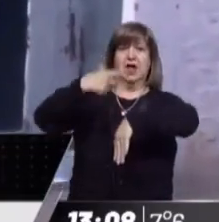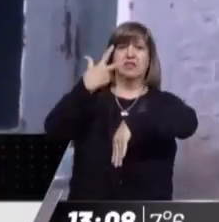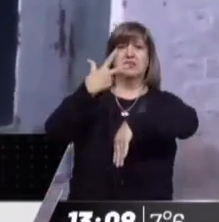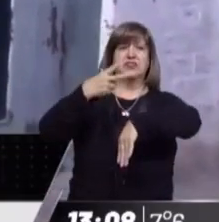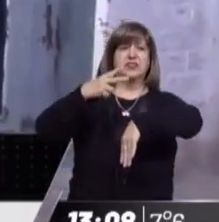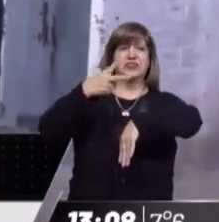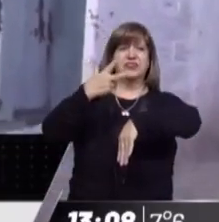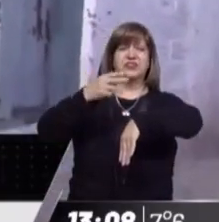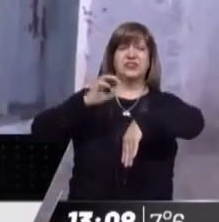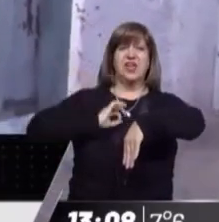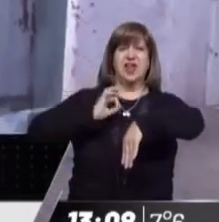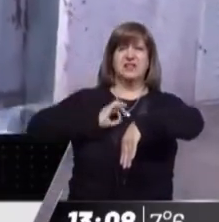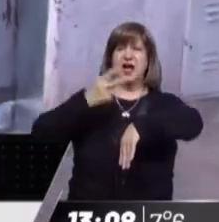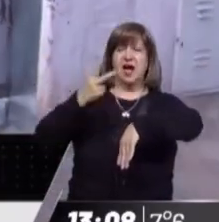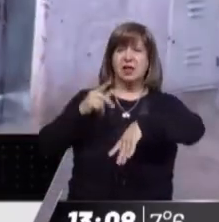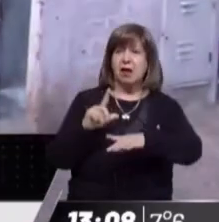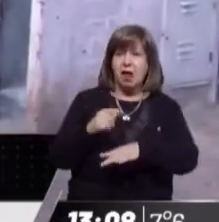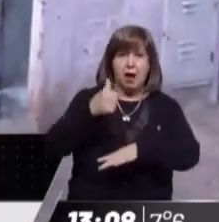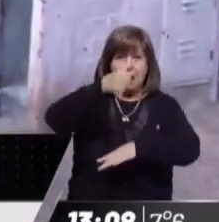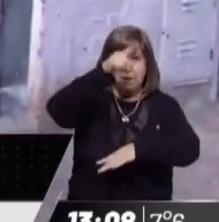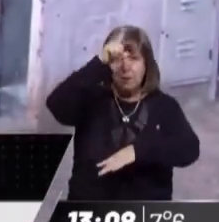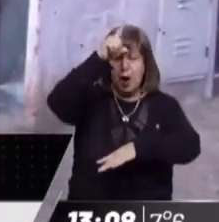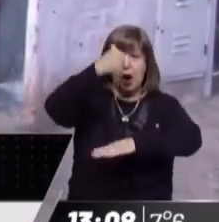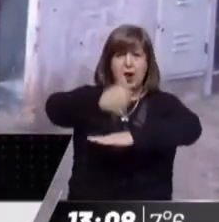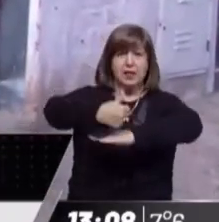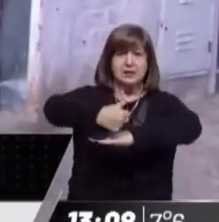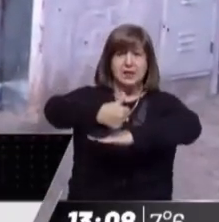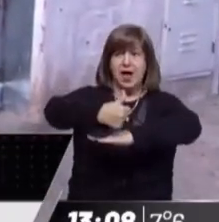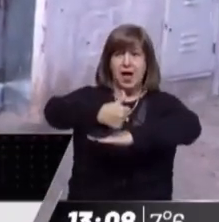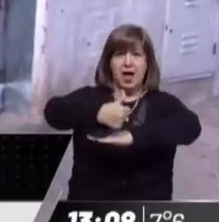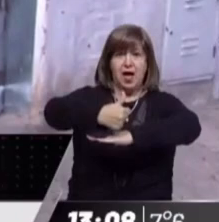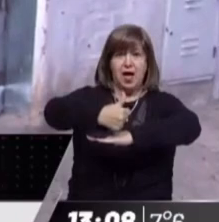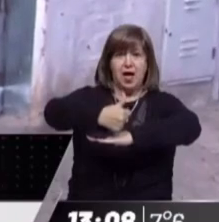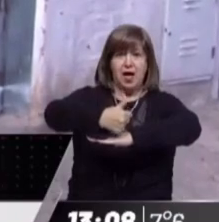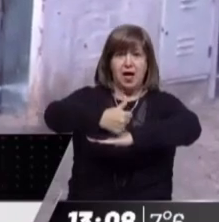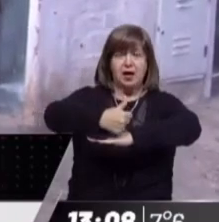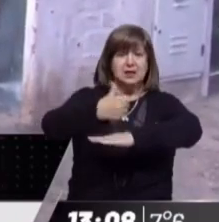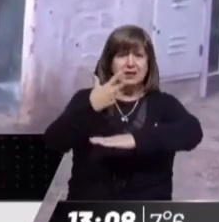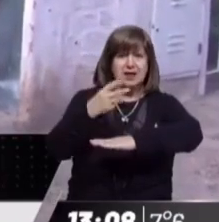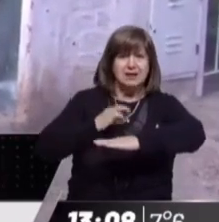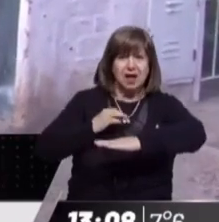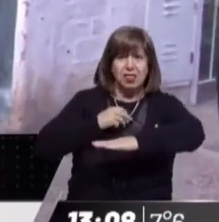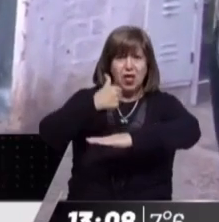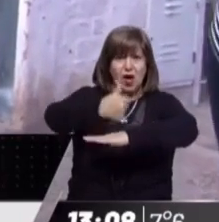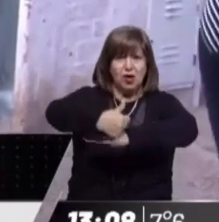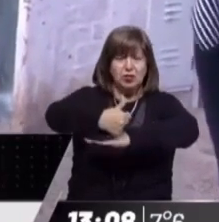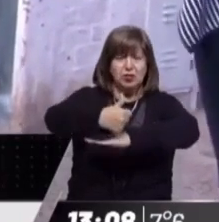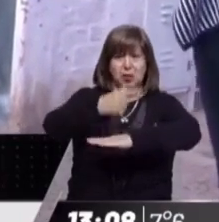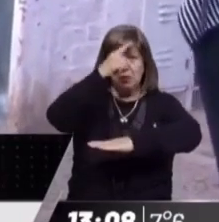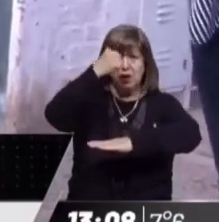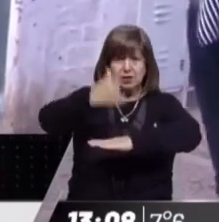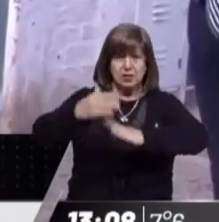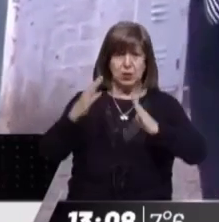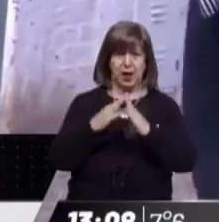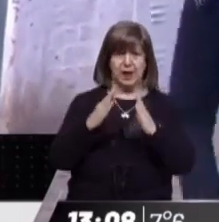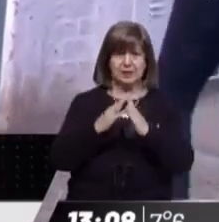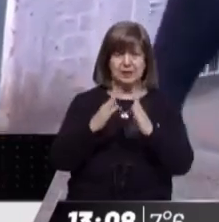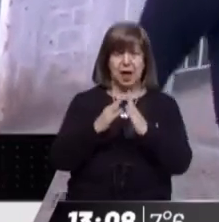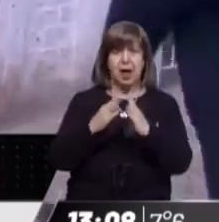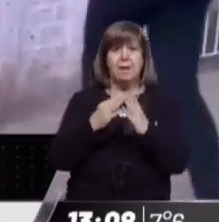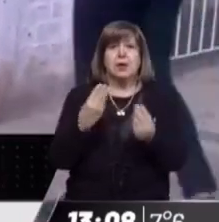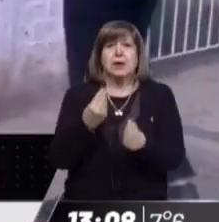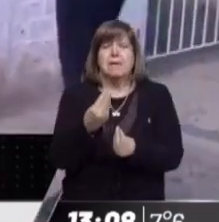años porque ella 47 veces ha radicado en la justicia diferentes agresiones e intentos de